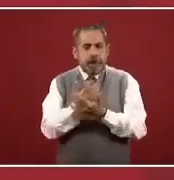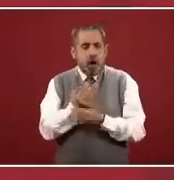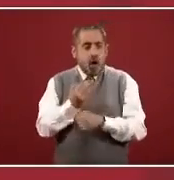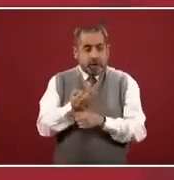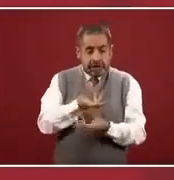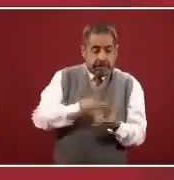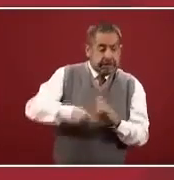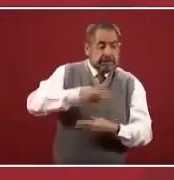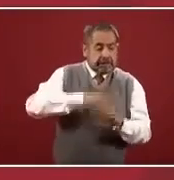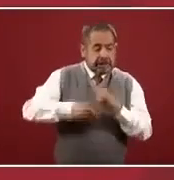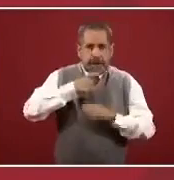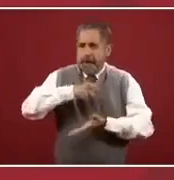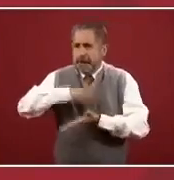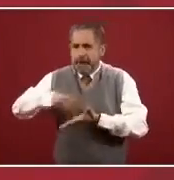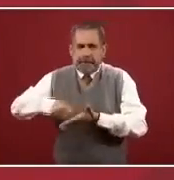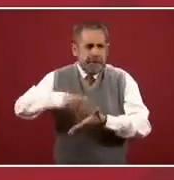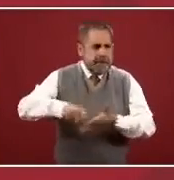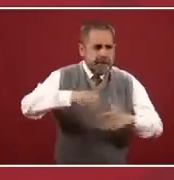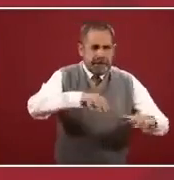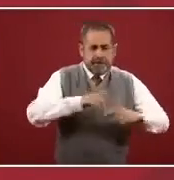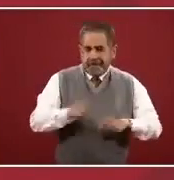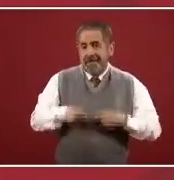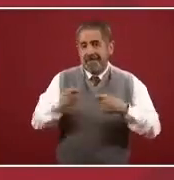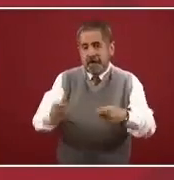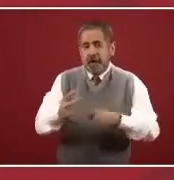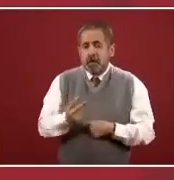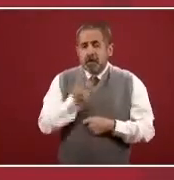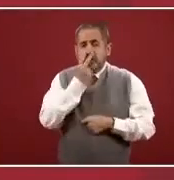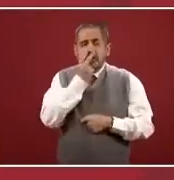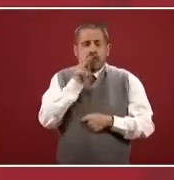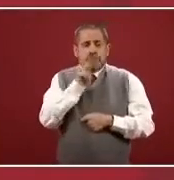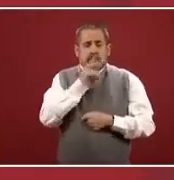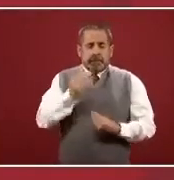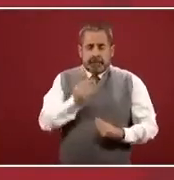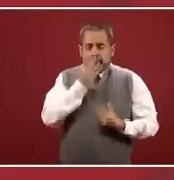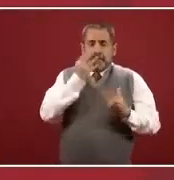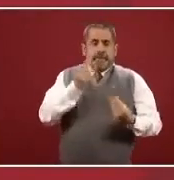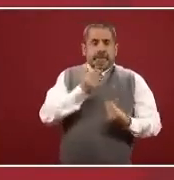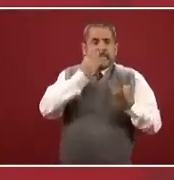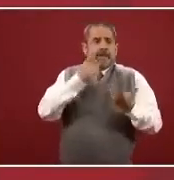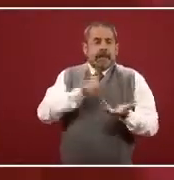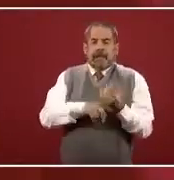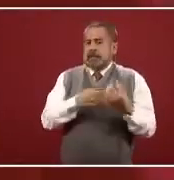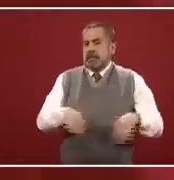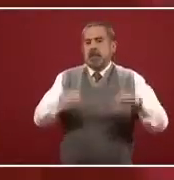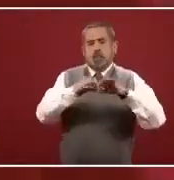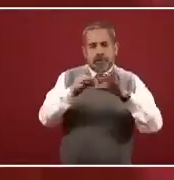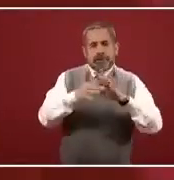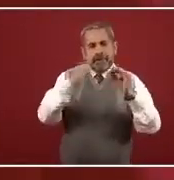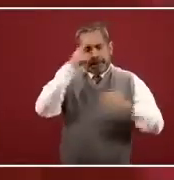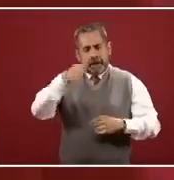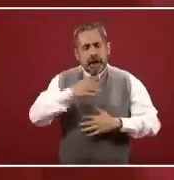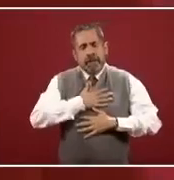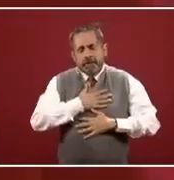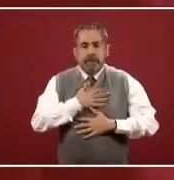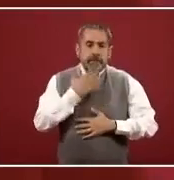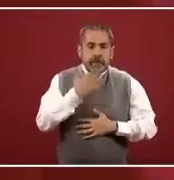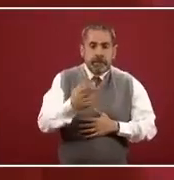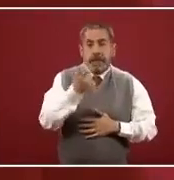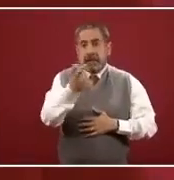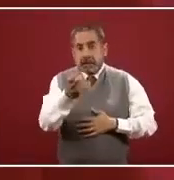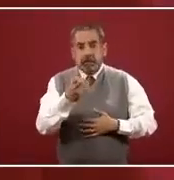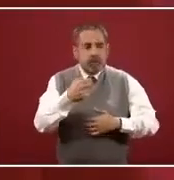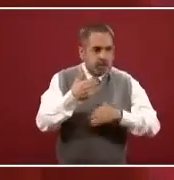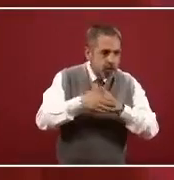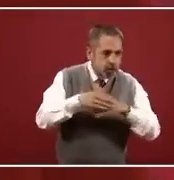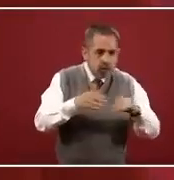esta brecha, pero tener los ventiladores suficientes que también posiblemente de manera estratégica podamos ir moviendo de acuerdo